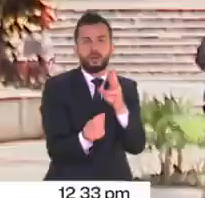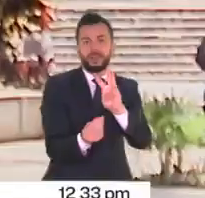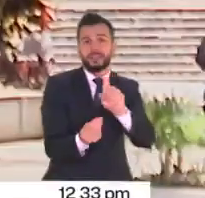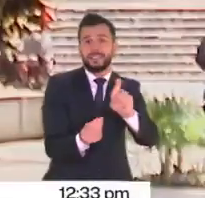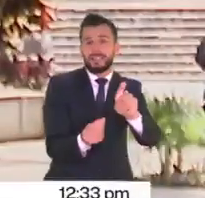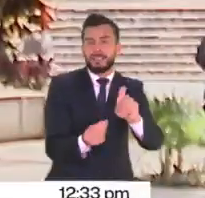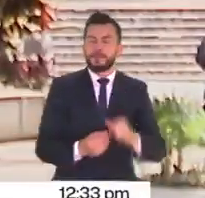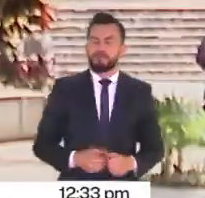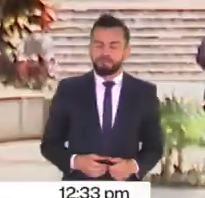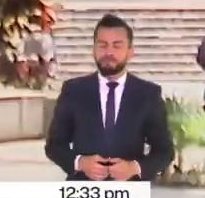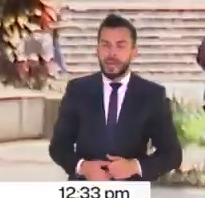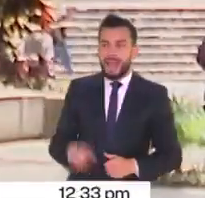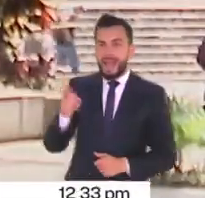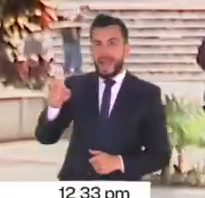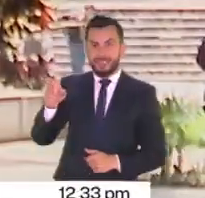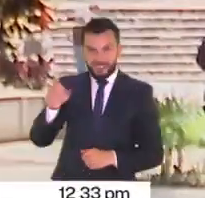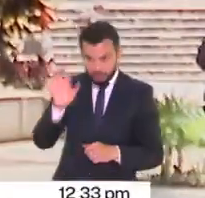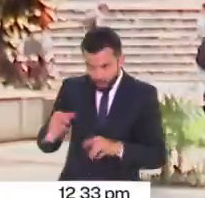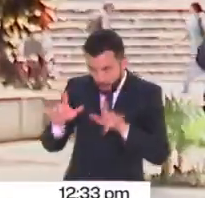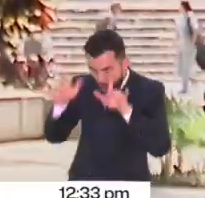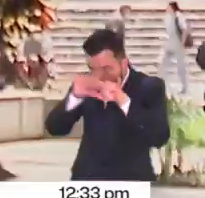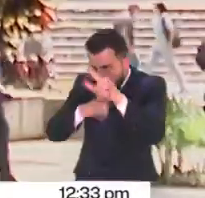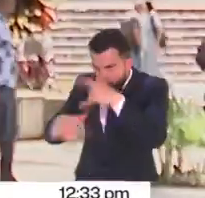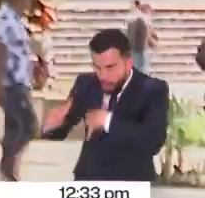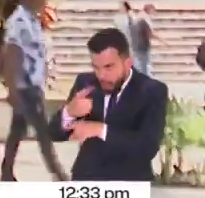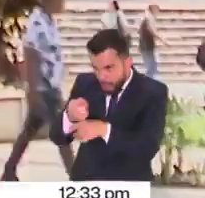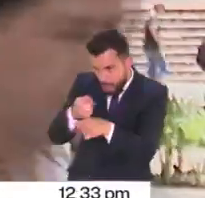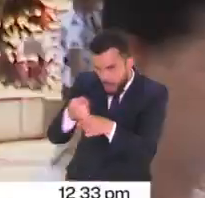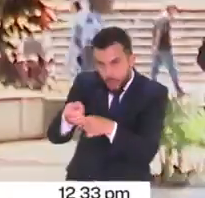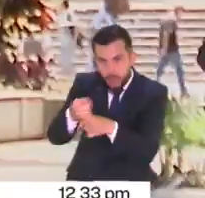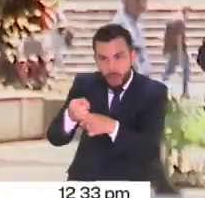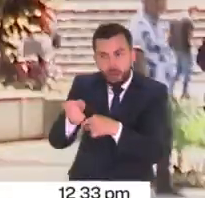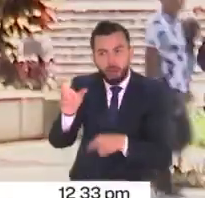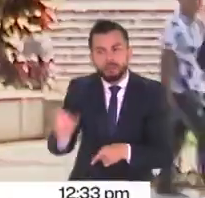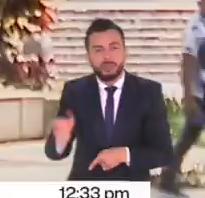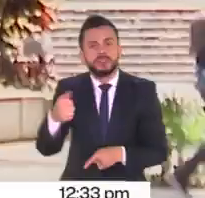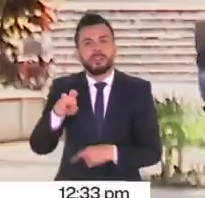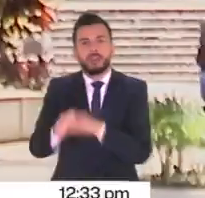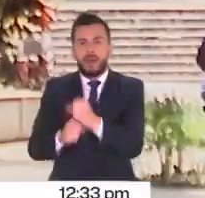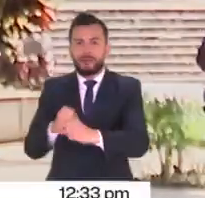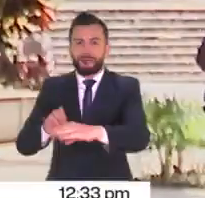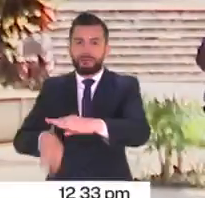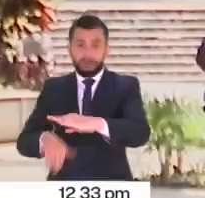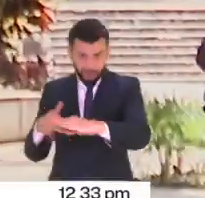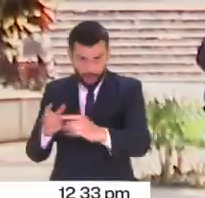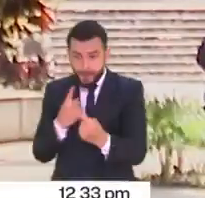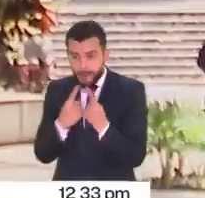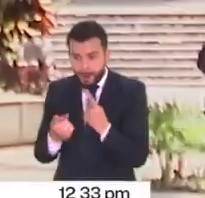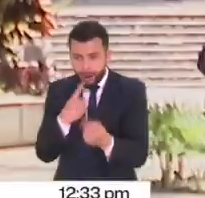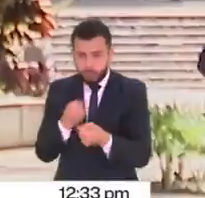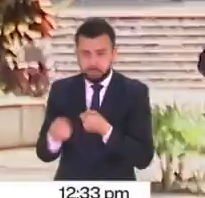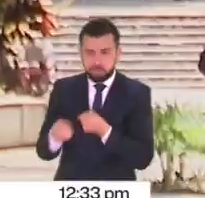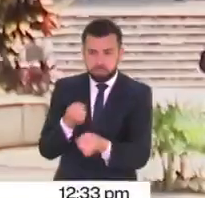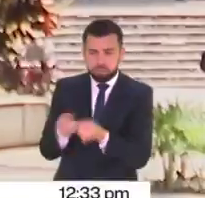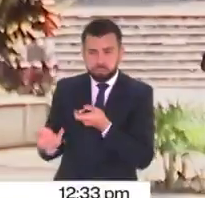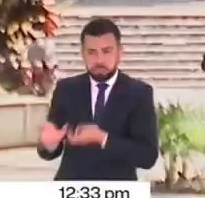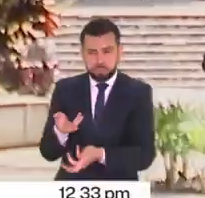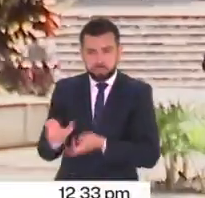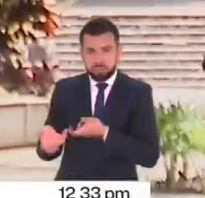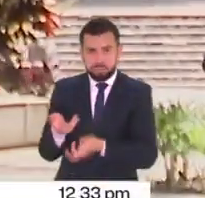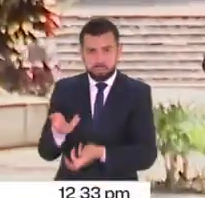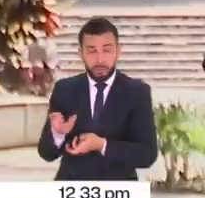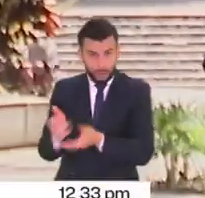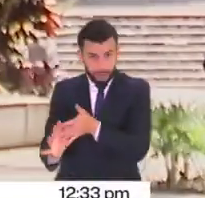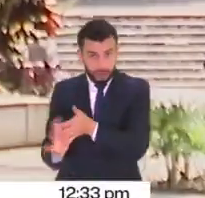Presuntamente es un menor que está siendo instrumentalizado, desde luego. En algunas conversaciones que se pudieron tener con él, se logra